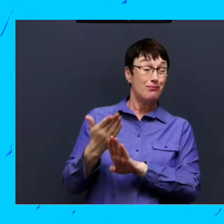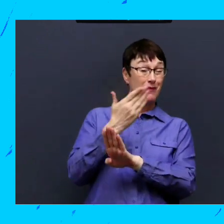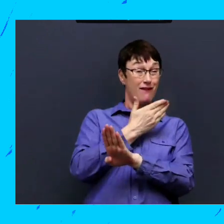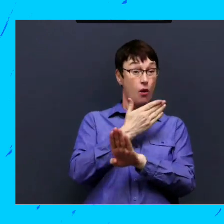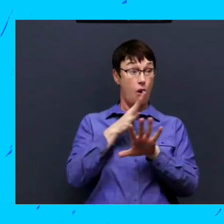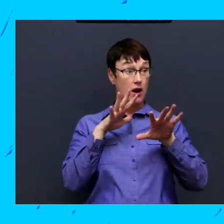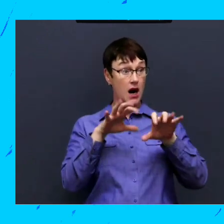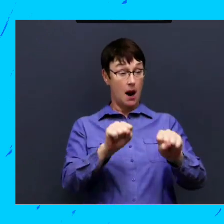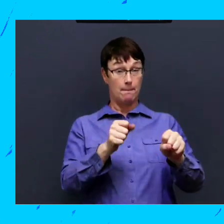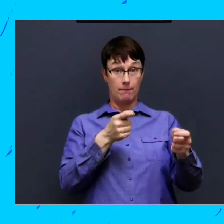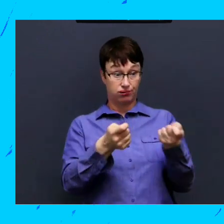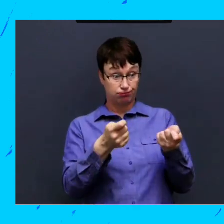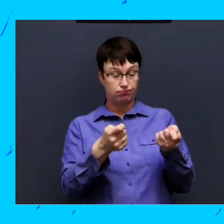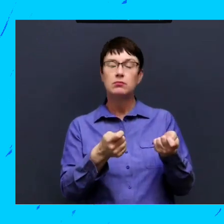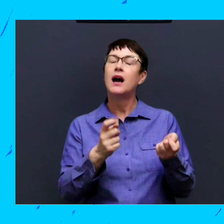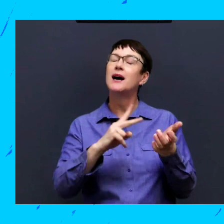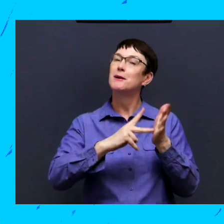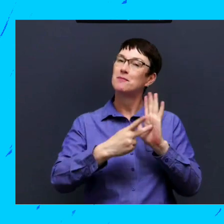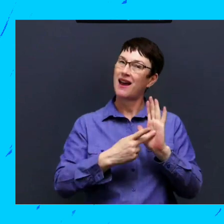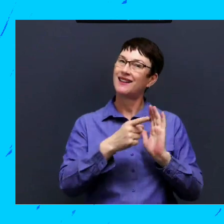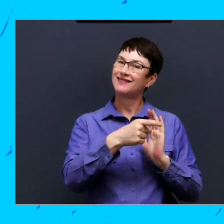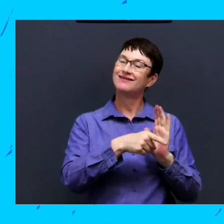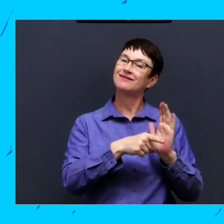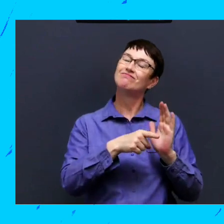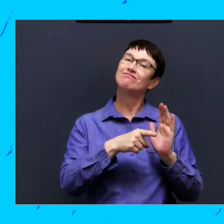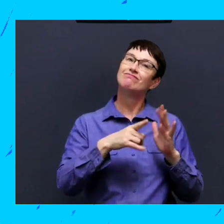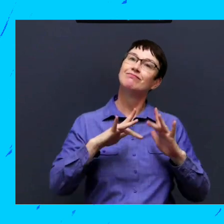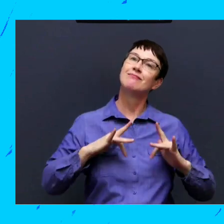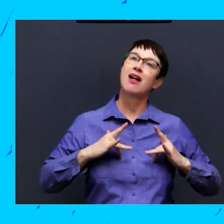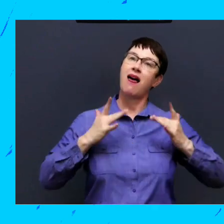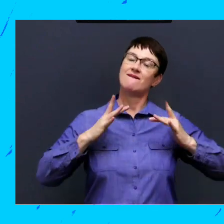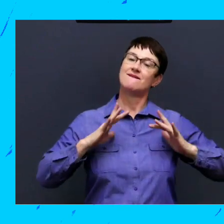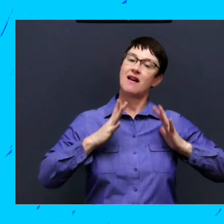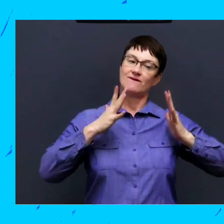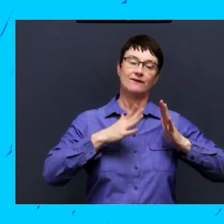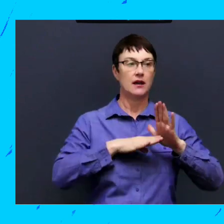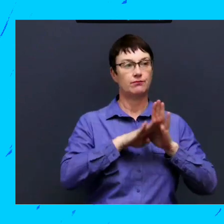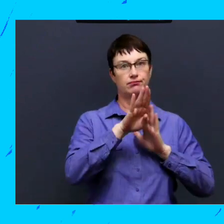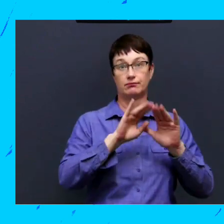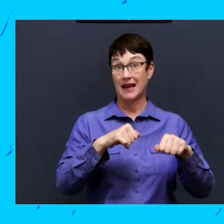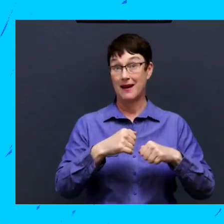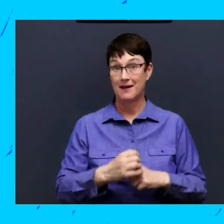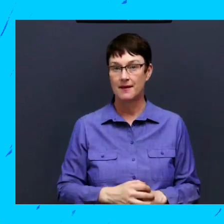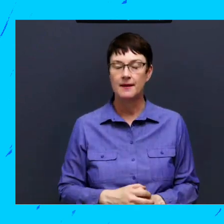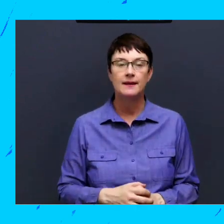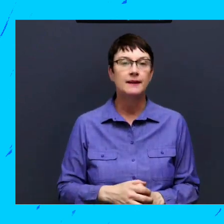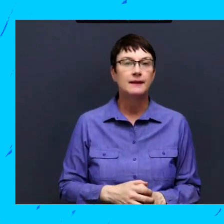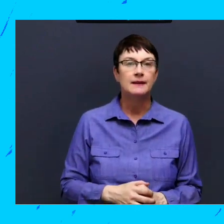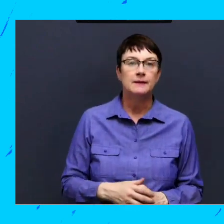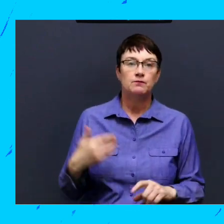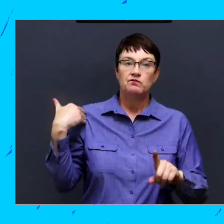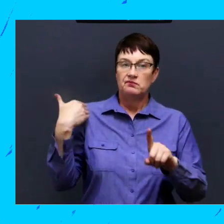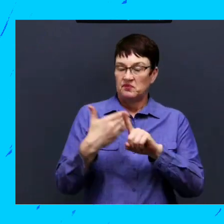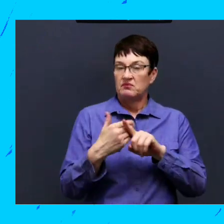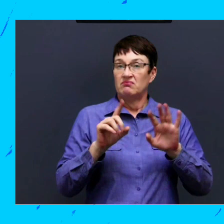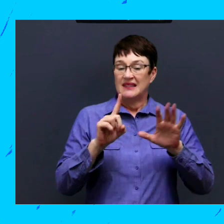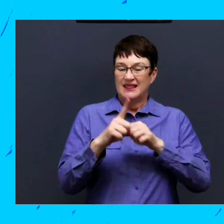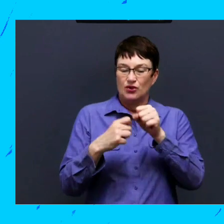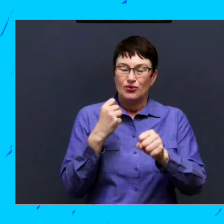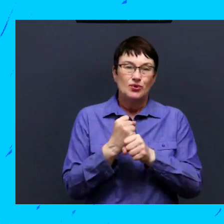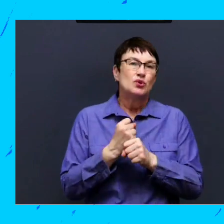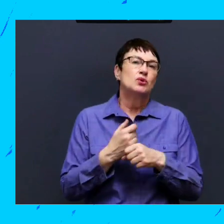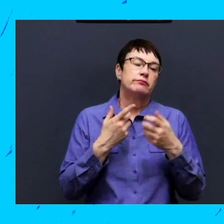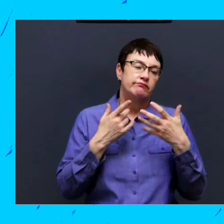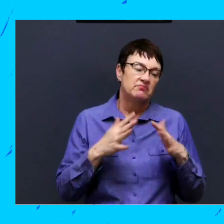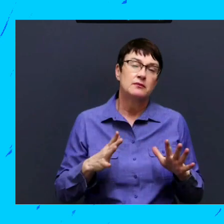bastante temprano. En los últimos 6 años, los avances políticos y científicos han sido